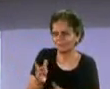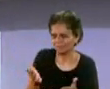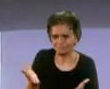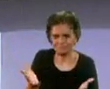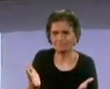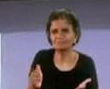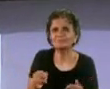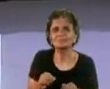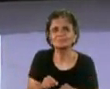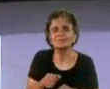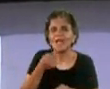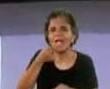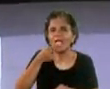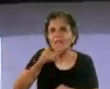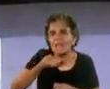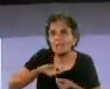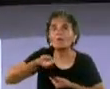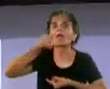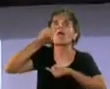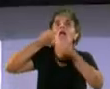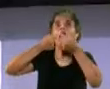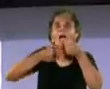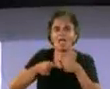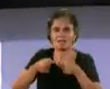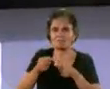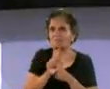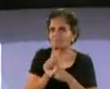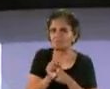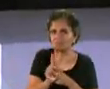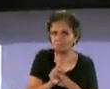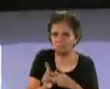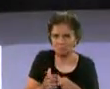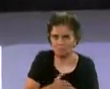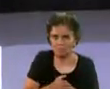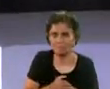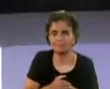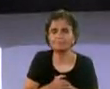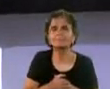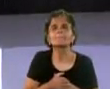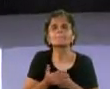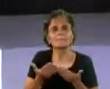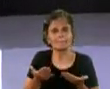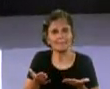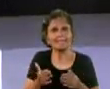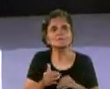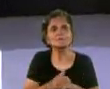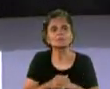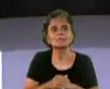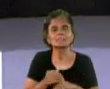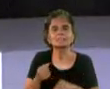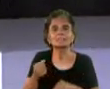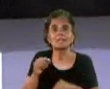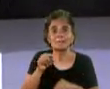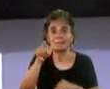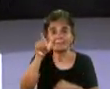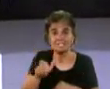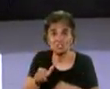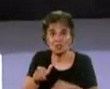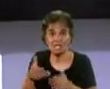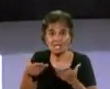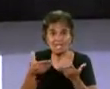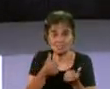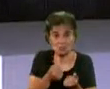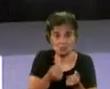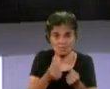existe que se trague la lengua el que tenga una convulsión. Lo más probable es que lo terminemos lastimando, que se lastime el que lo quiera hacer porque le